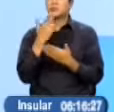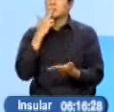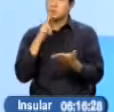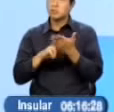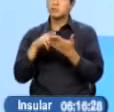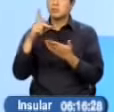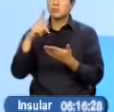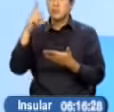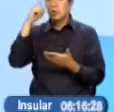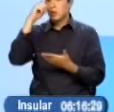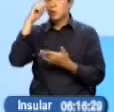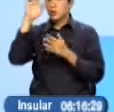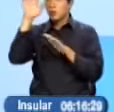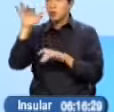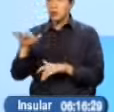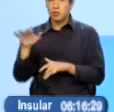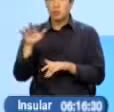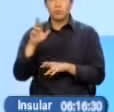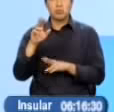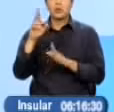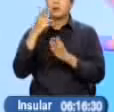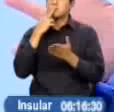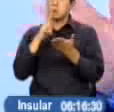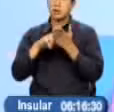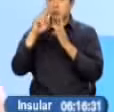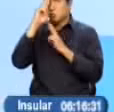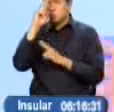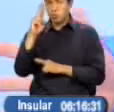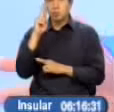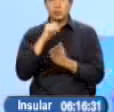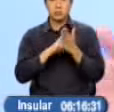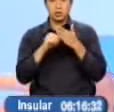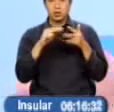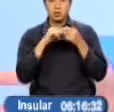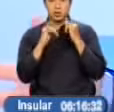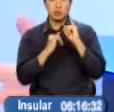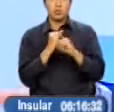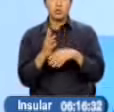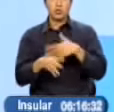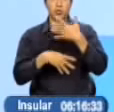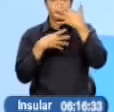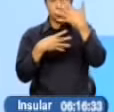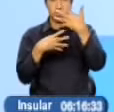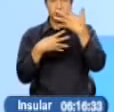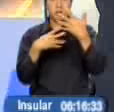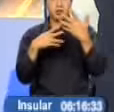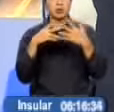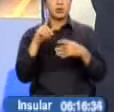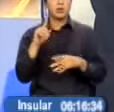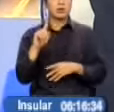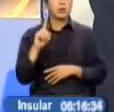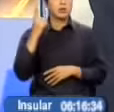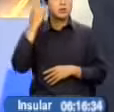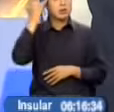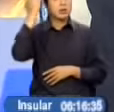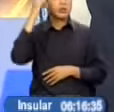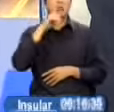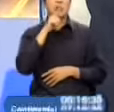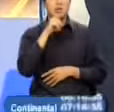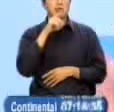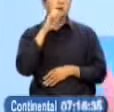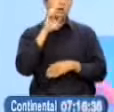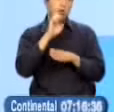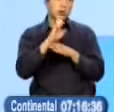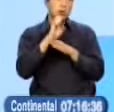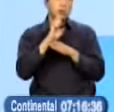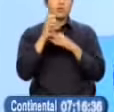al secretario de estado john kerry es una carta muy respetuosa en donde nueve cancilleres nueve canciones la firma y creo que sistema liderado por el jugador bueno es una